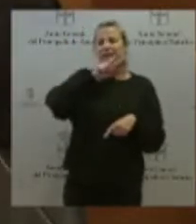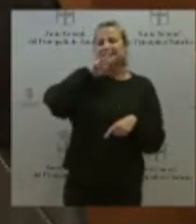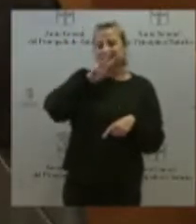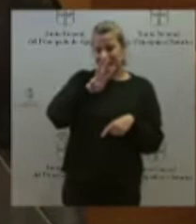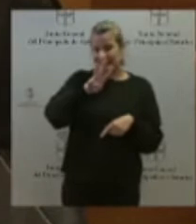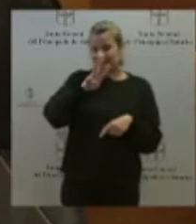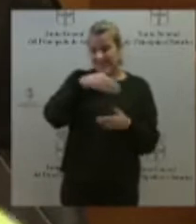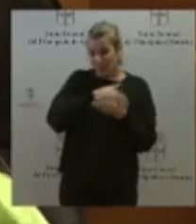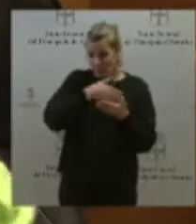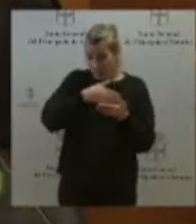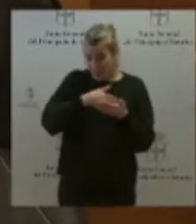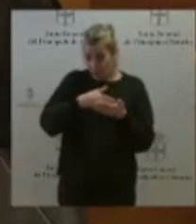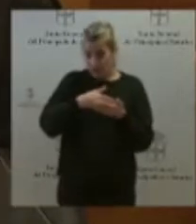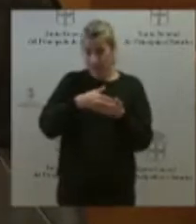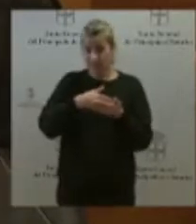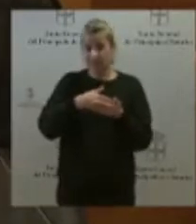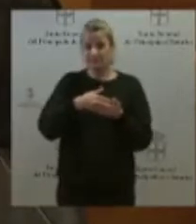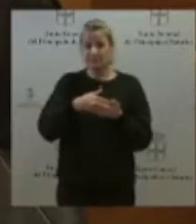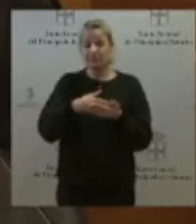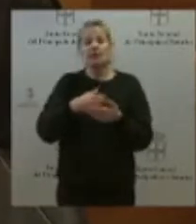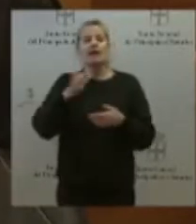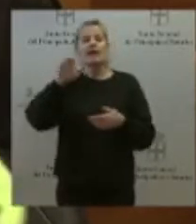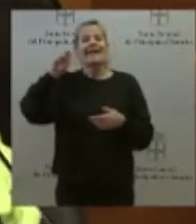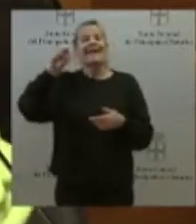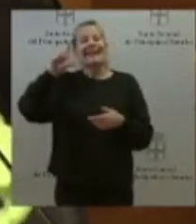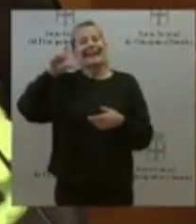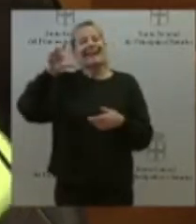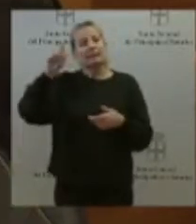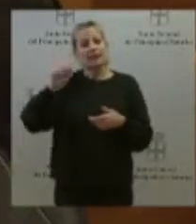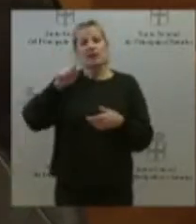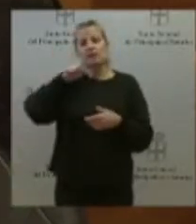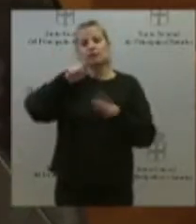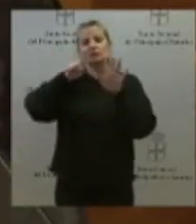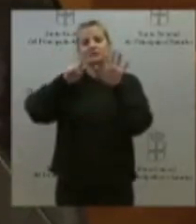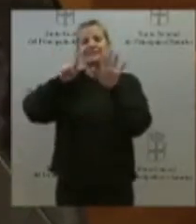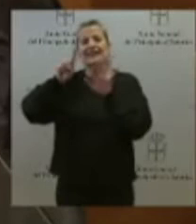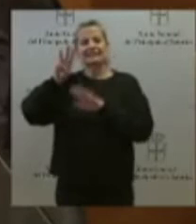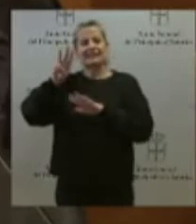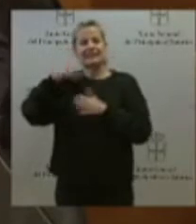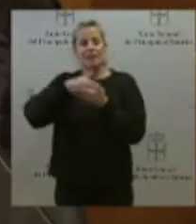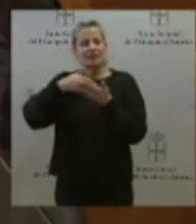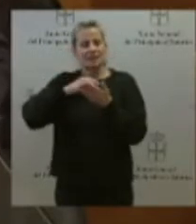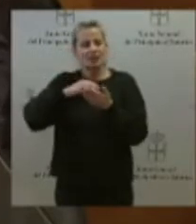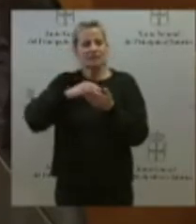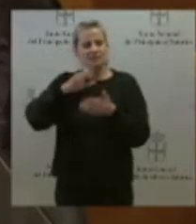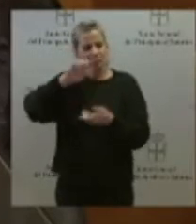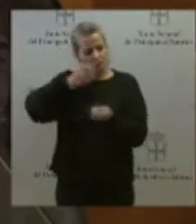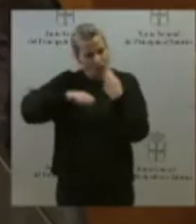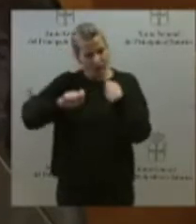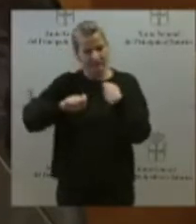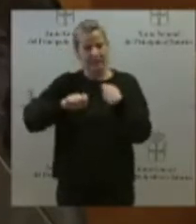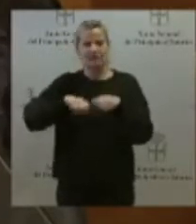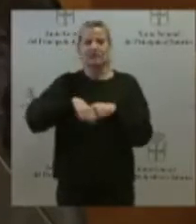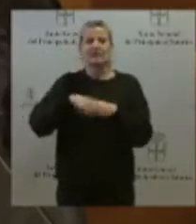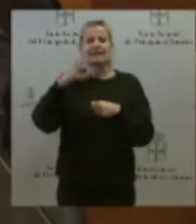2020. Grupo Eulen, 663 millones de euros en ventas. Clece Seguridad, 62 millones en ventas. La Cera, 70 millones de euros